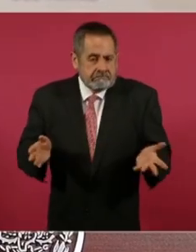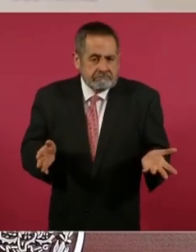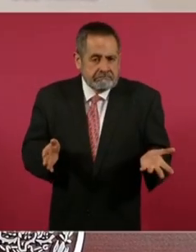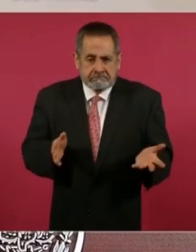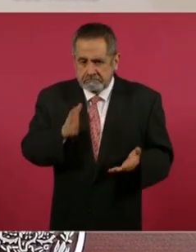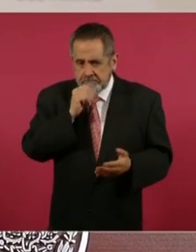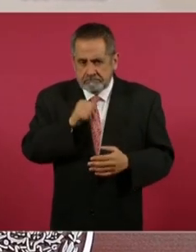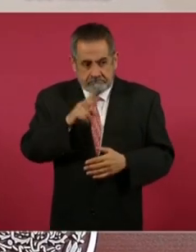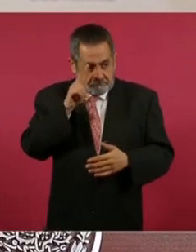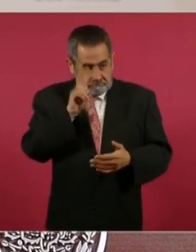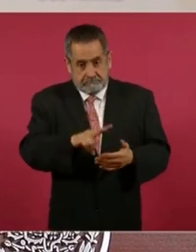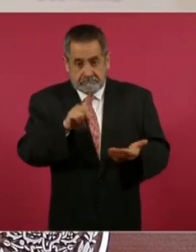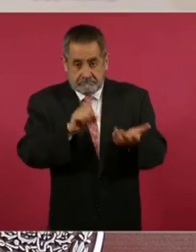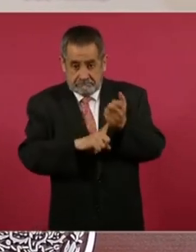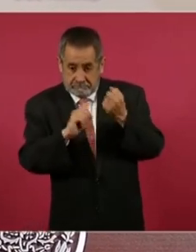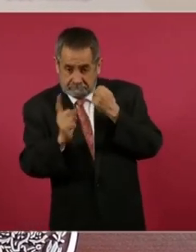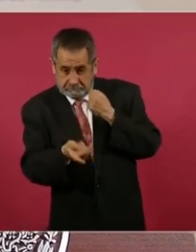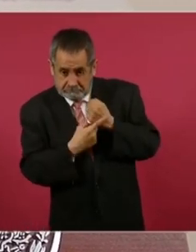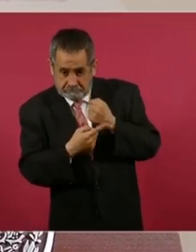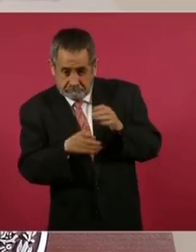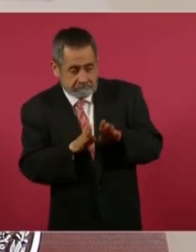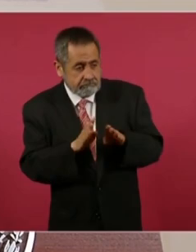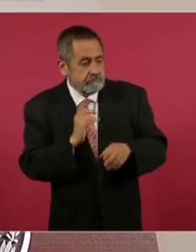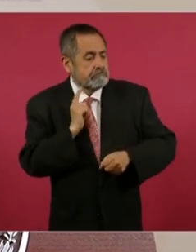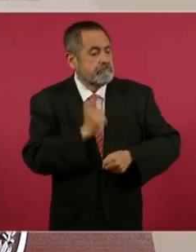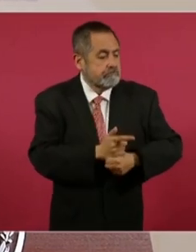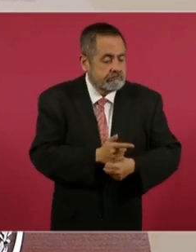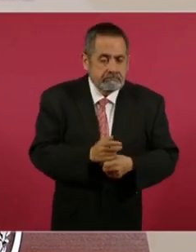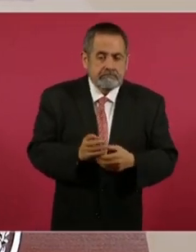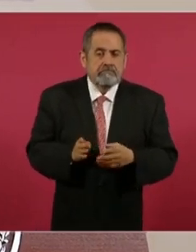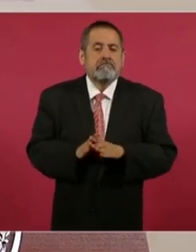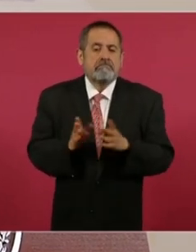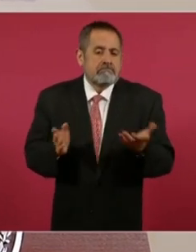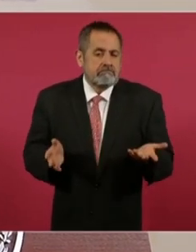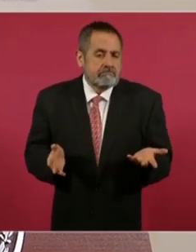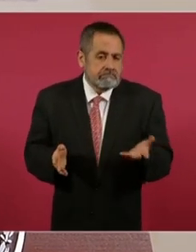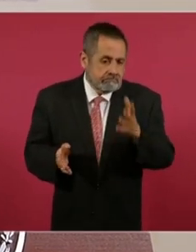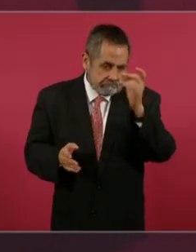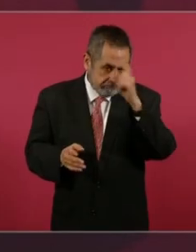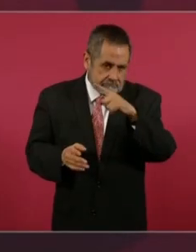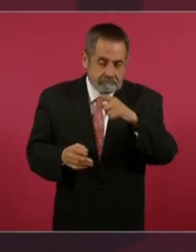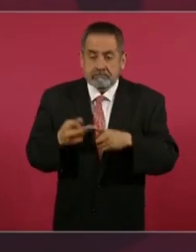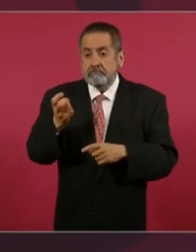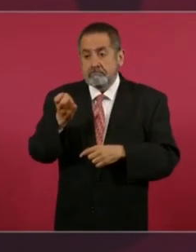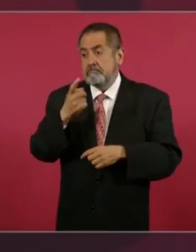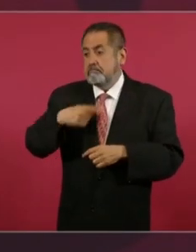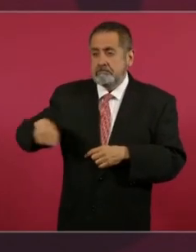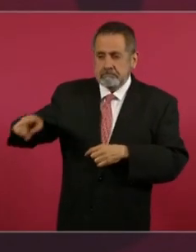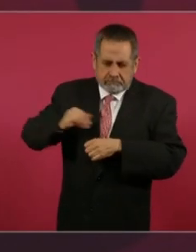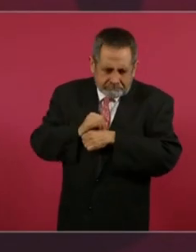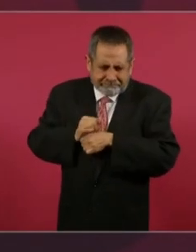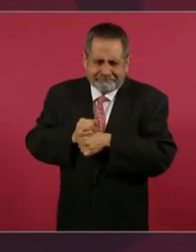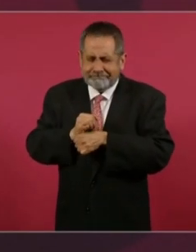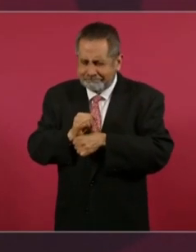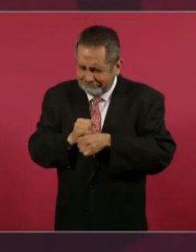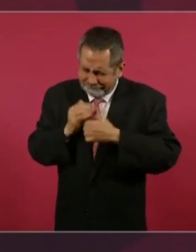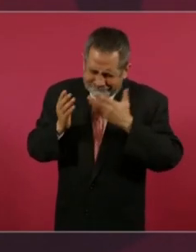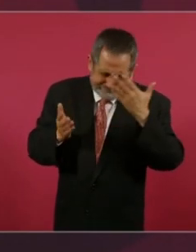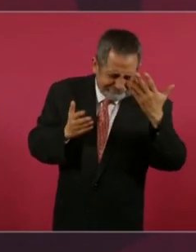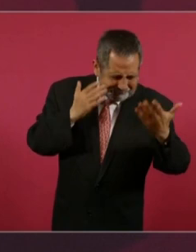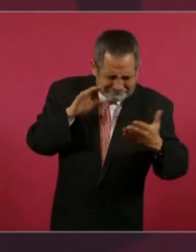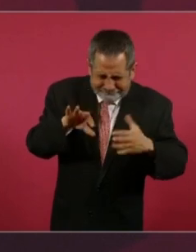de lo que realmente sucede? Por eso los investigadores